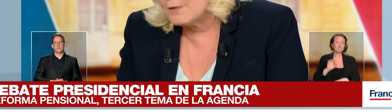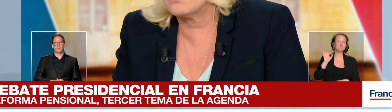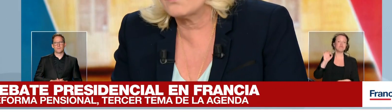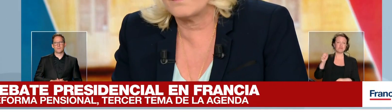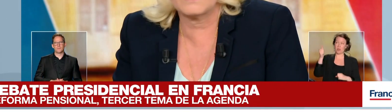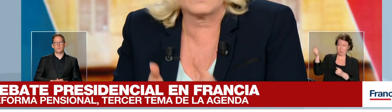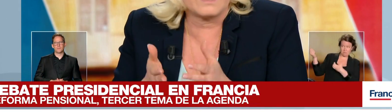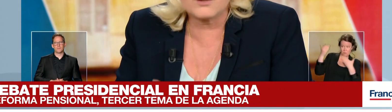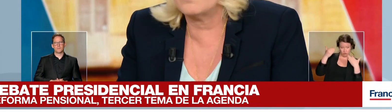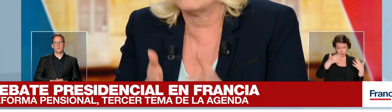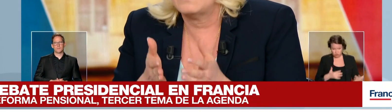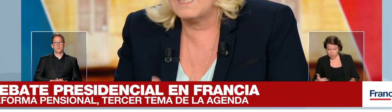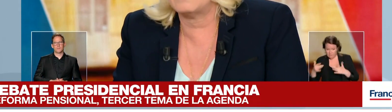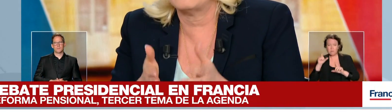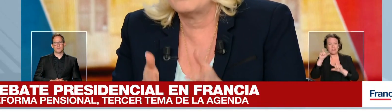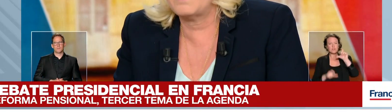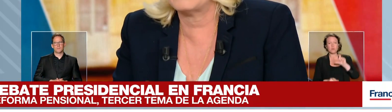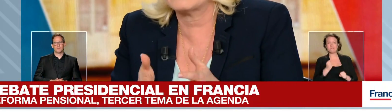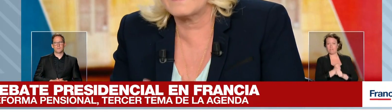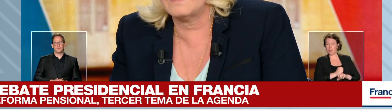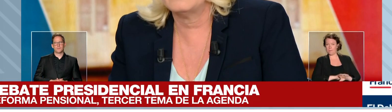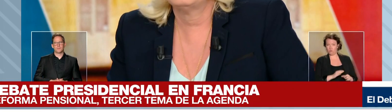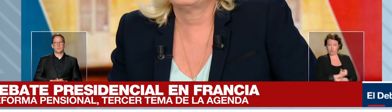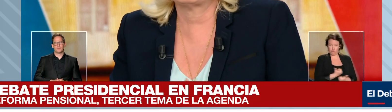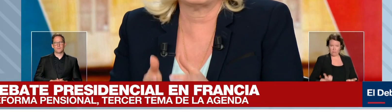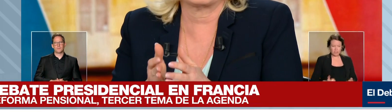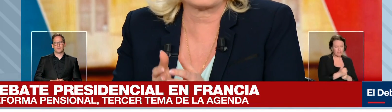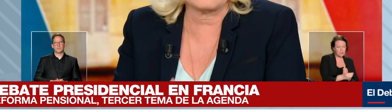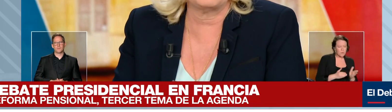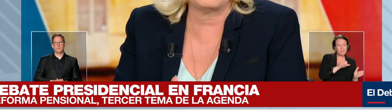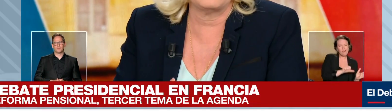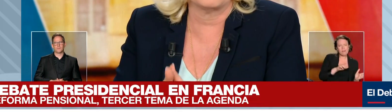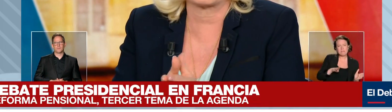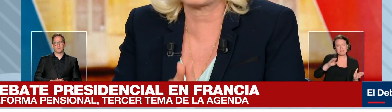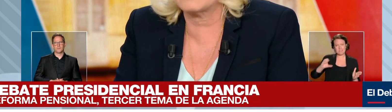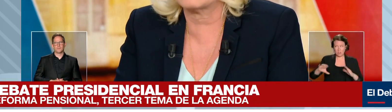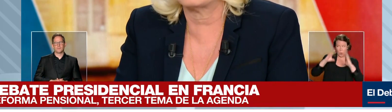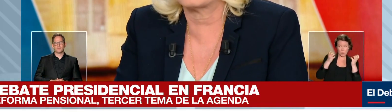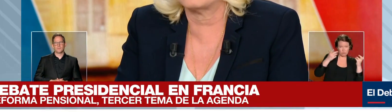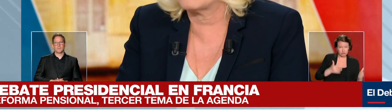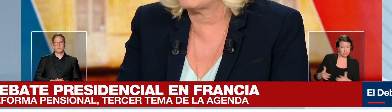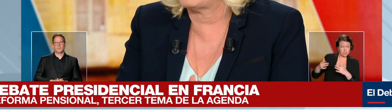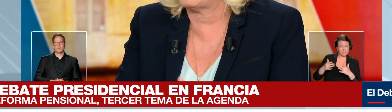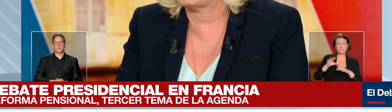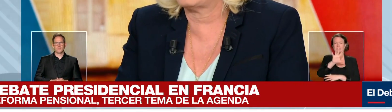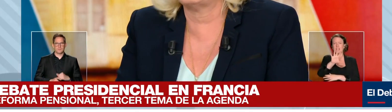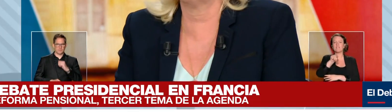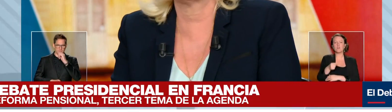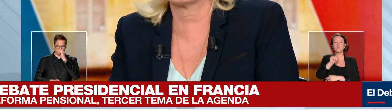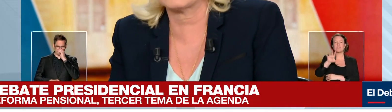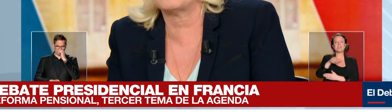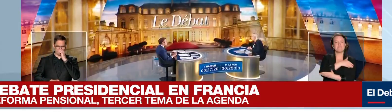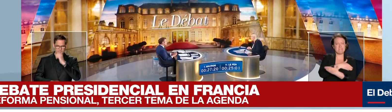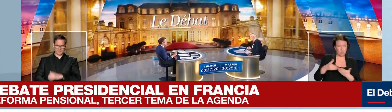cierto esto? Que en realidad las cifras de desempleo, o sea, los desempleados A, B, C, eran de 5 millones y